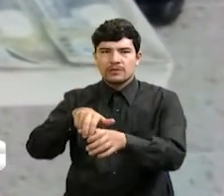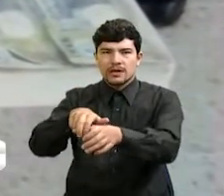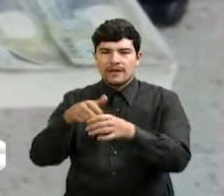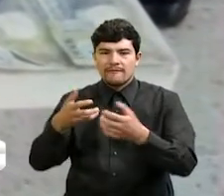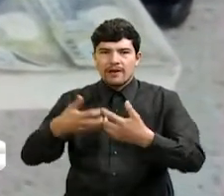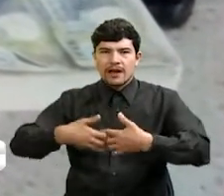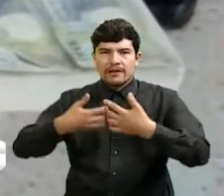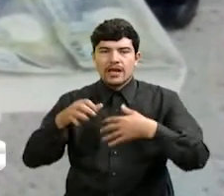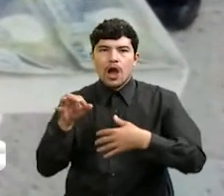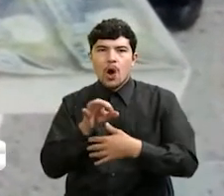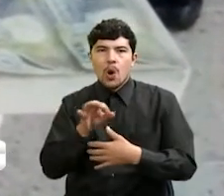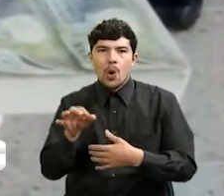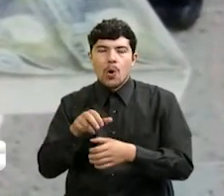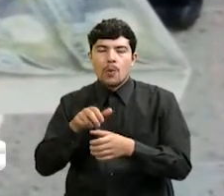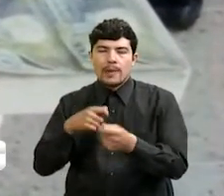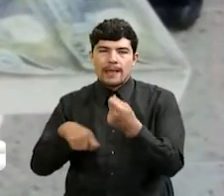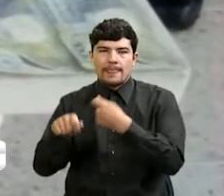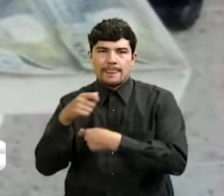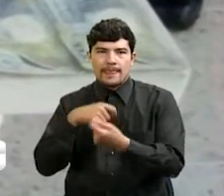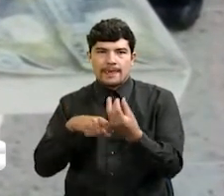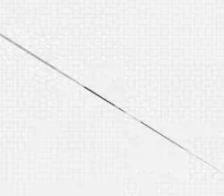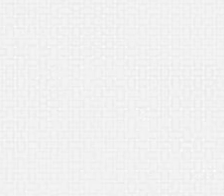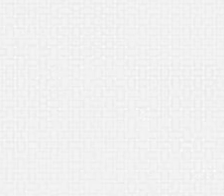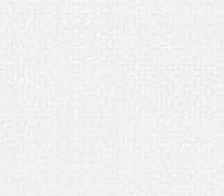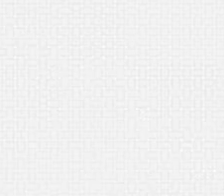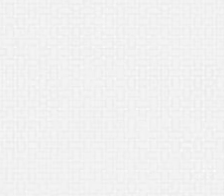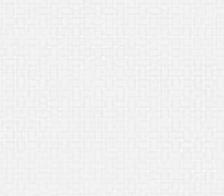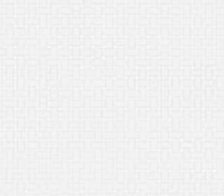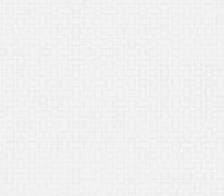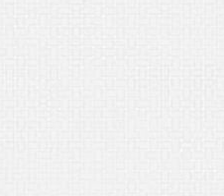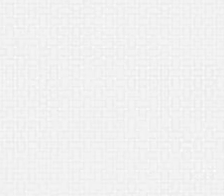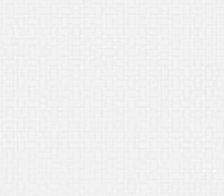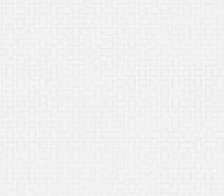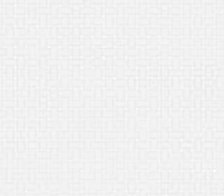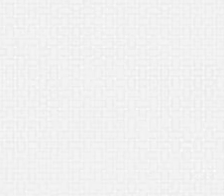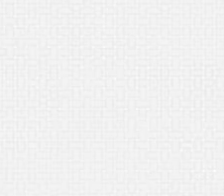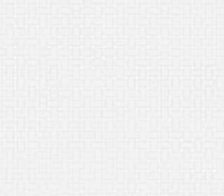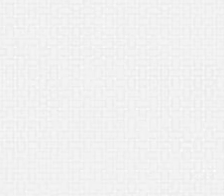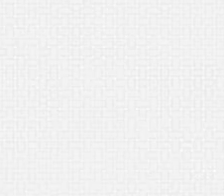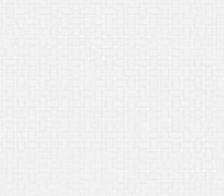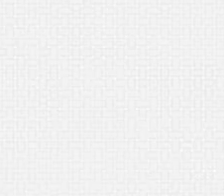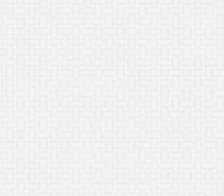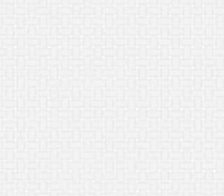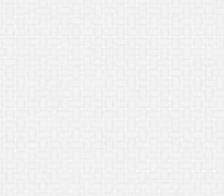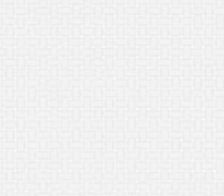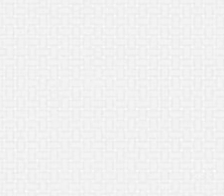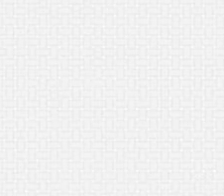fabricación o porte de estupefacientes. Canaltro.com